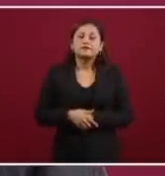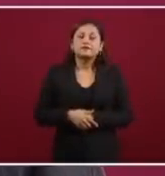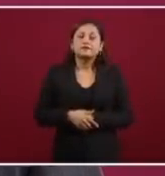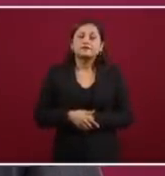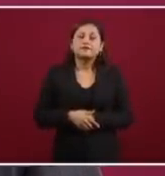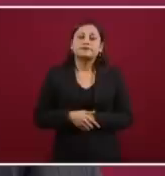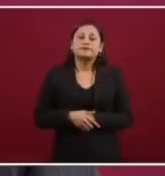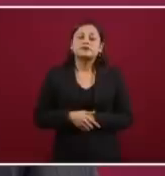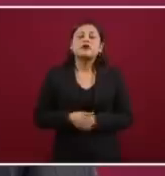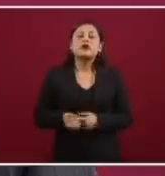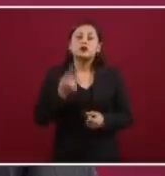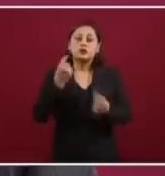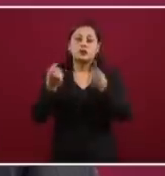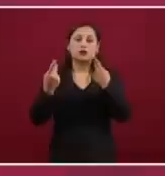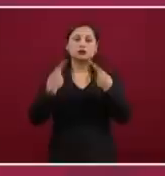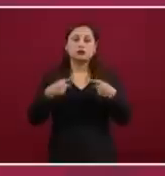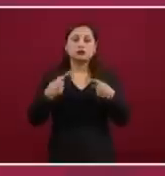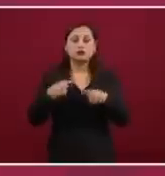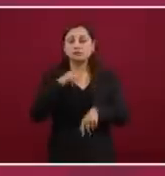fueron reprimidos